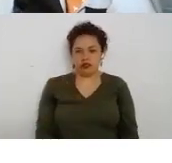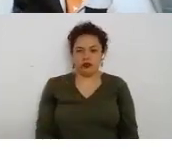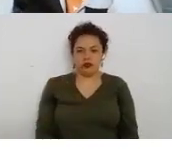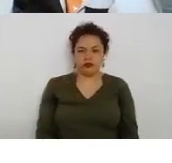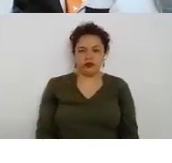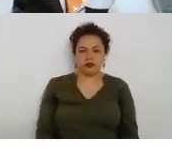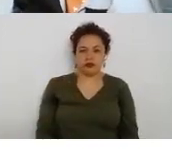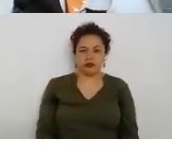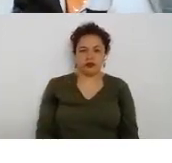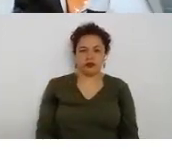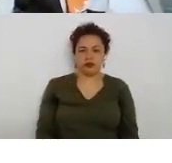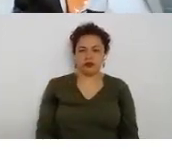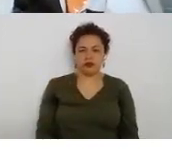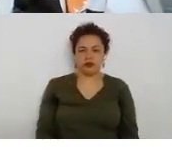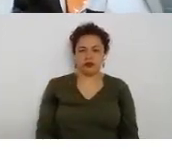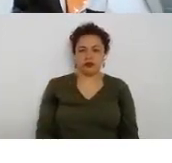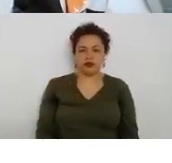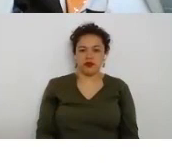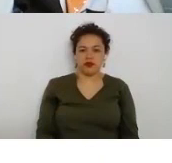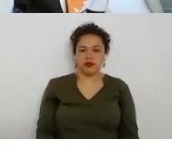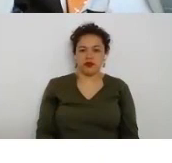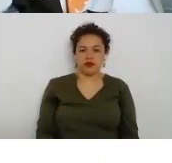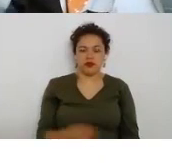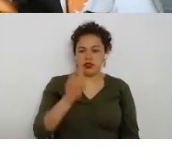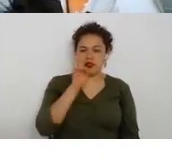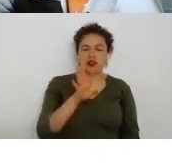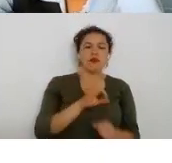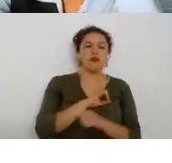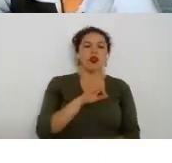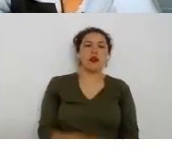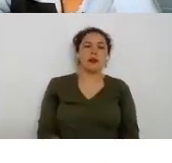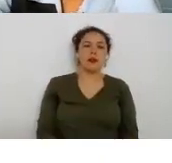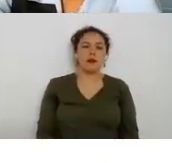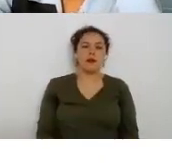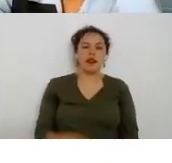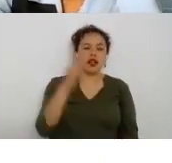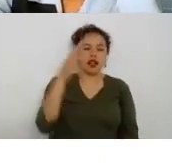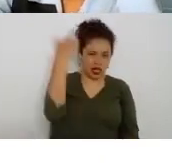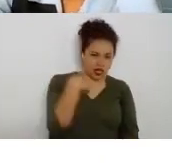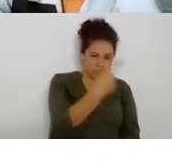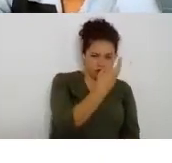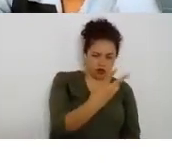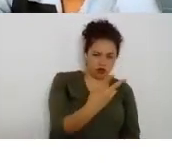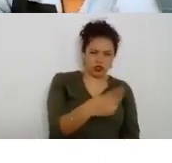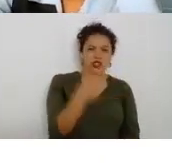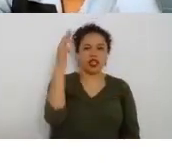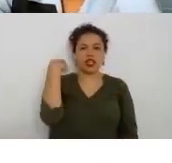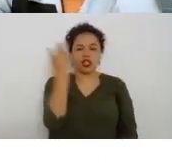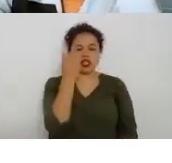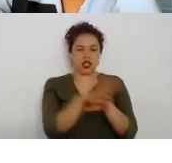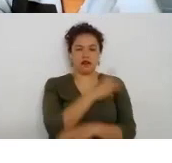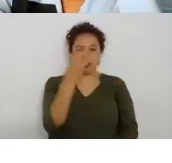Ajá. ¿Qué pueden notar? La reina, tomadlo como el paso 1, 2. Reina modificada, 3 y